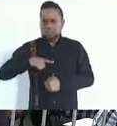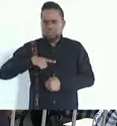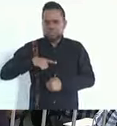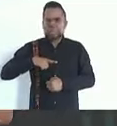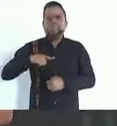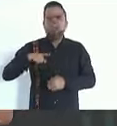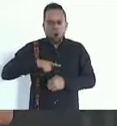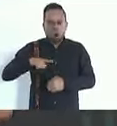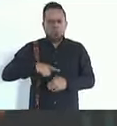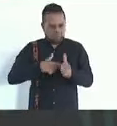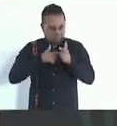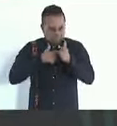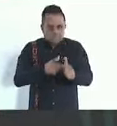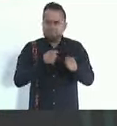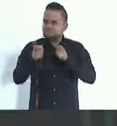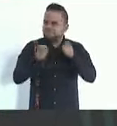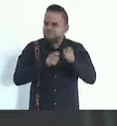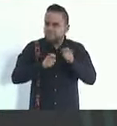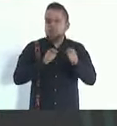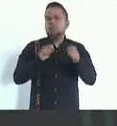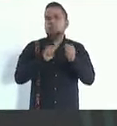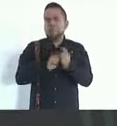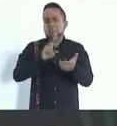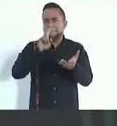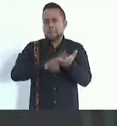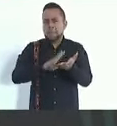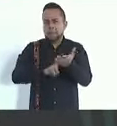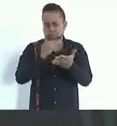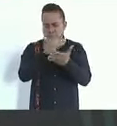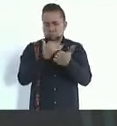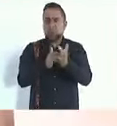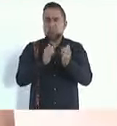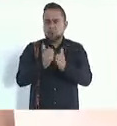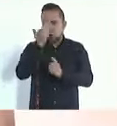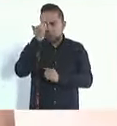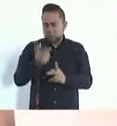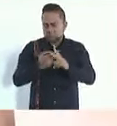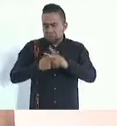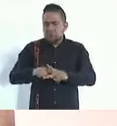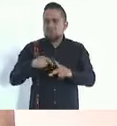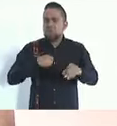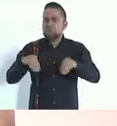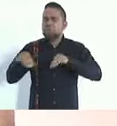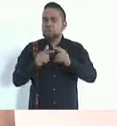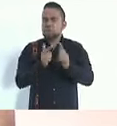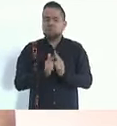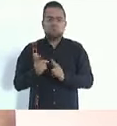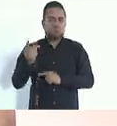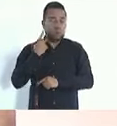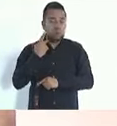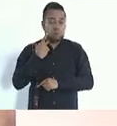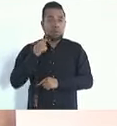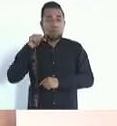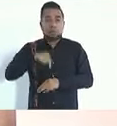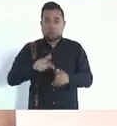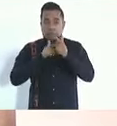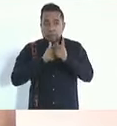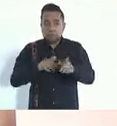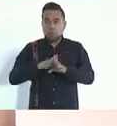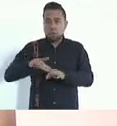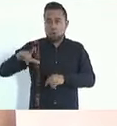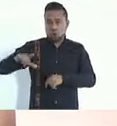los principios, con las causas que dieron origen a nuestro movimiento. Vamos a seguir